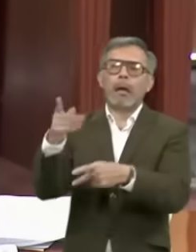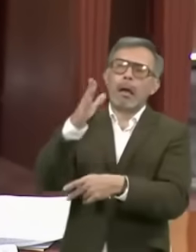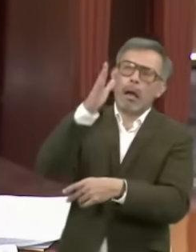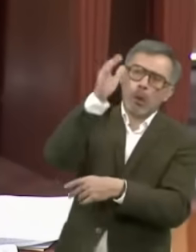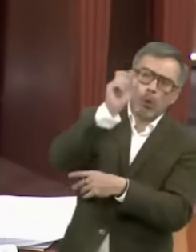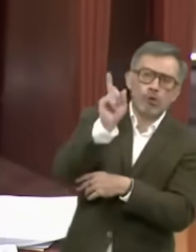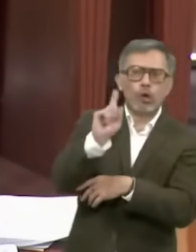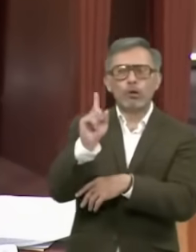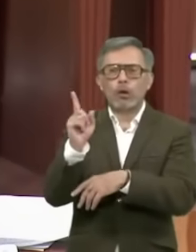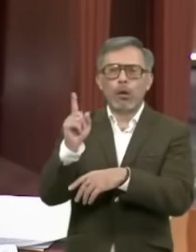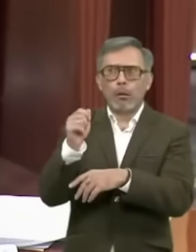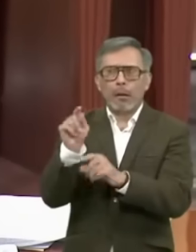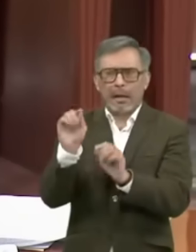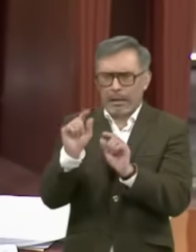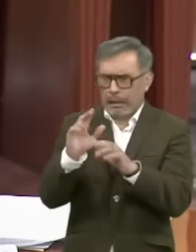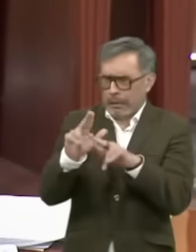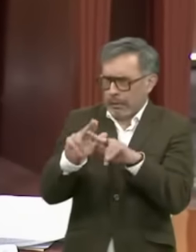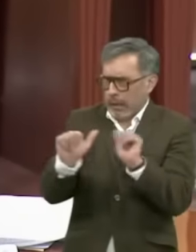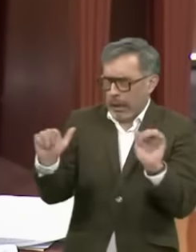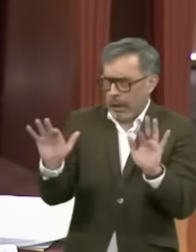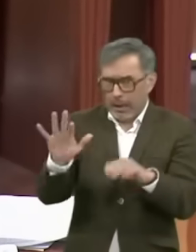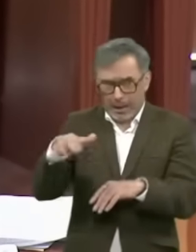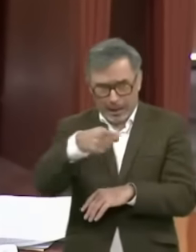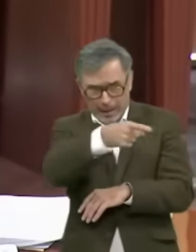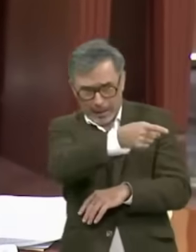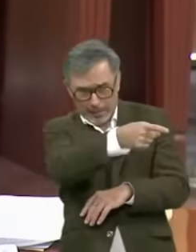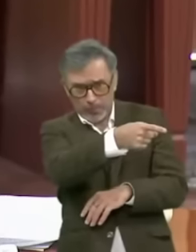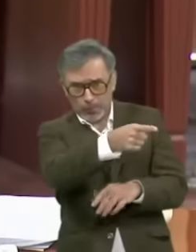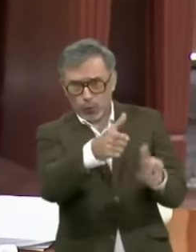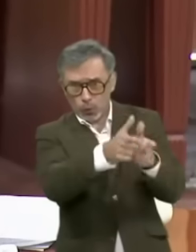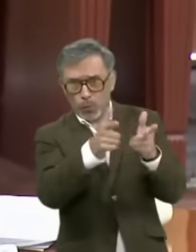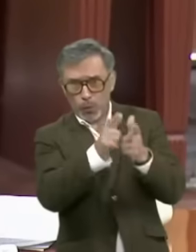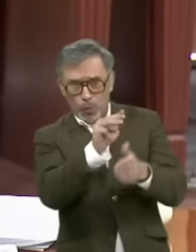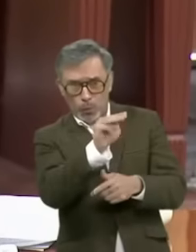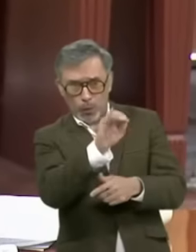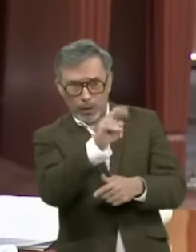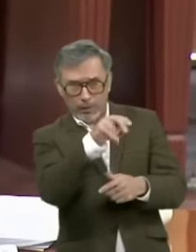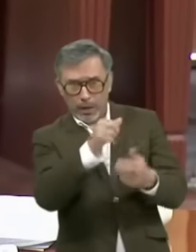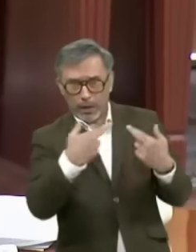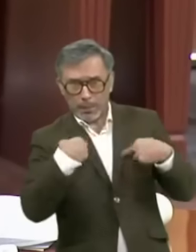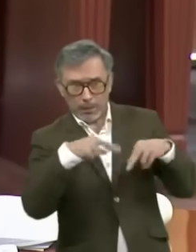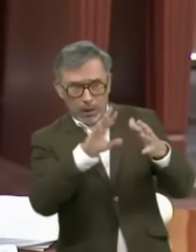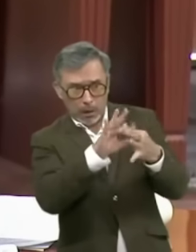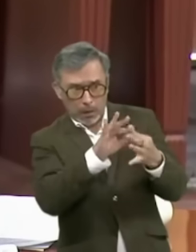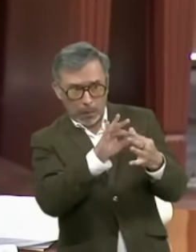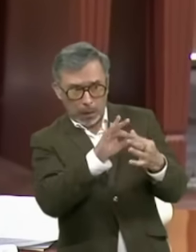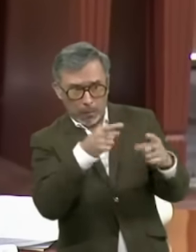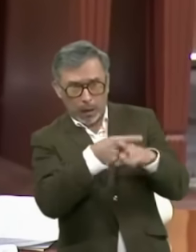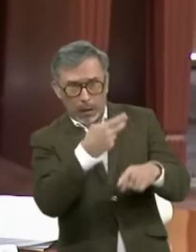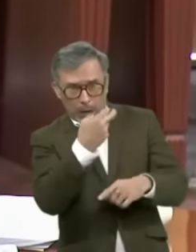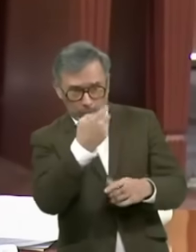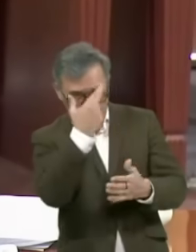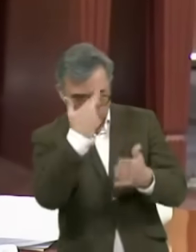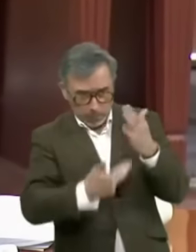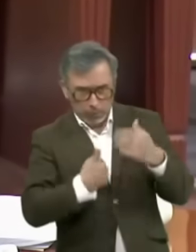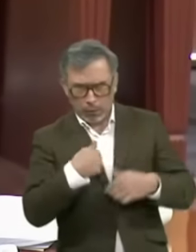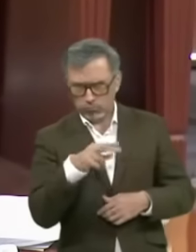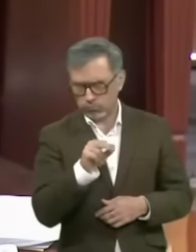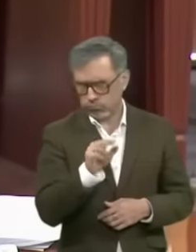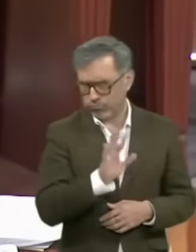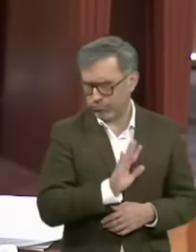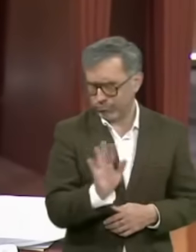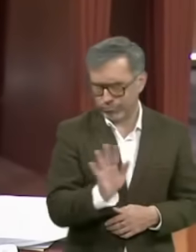el representante del Partido Morena. Nadie está aquí pretendiendo obstaculizar una reforma al